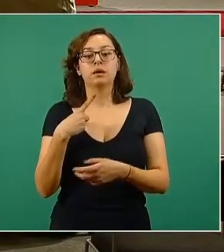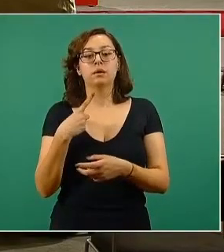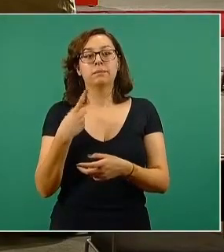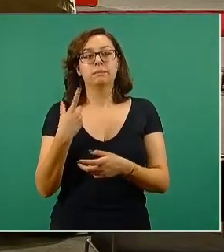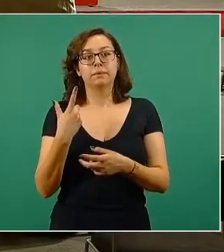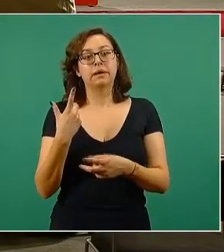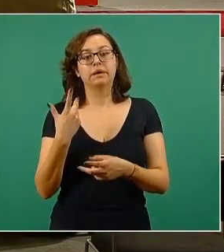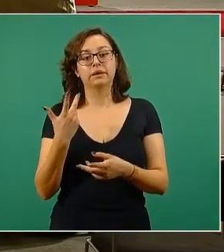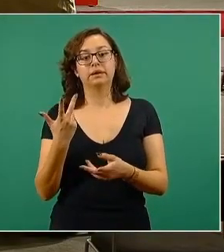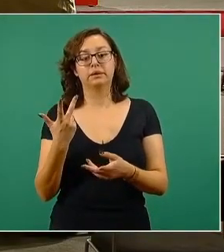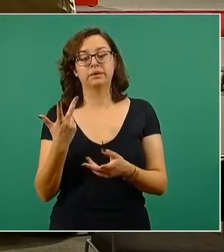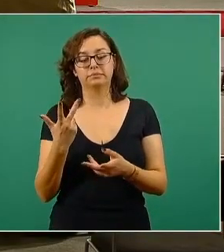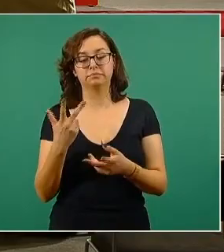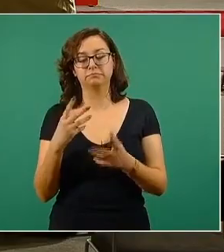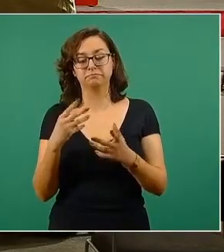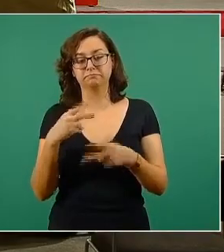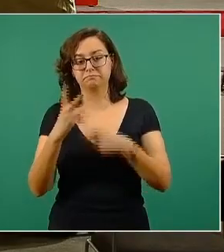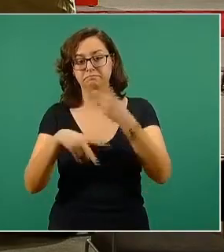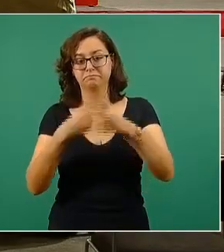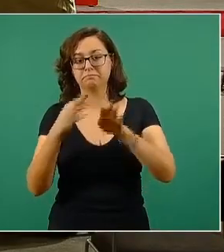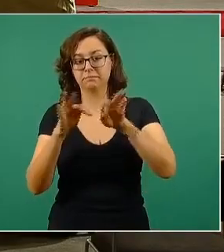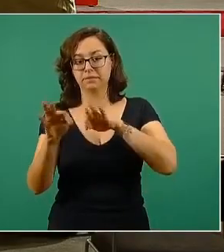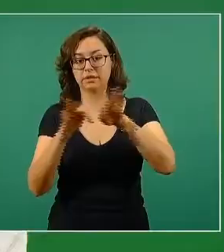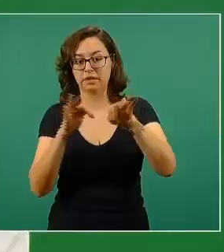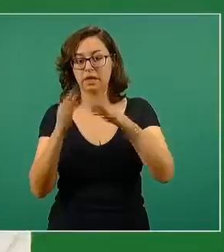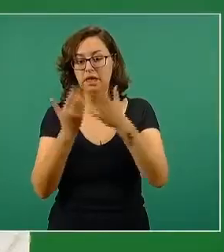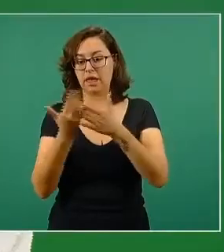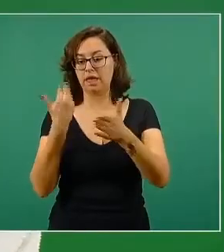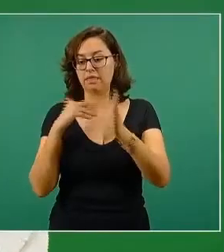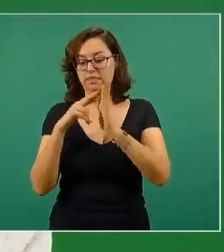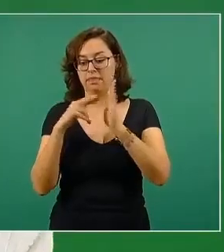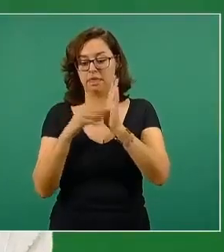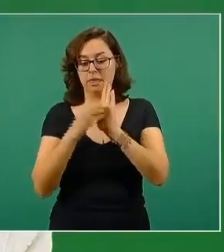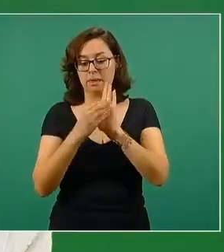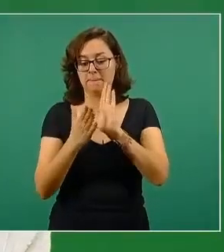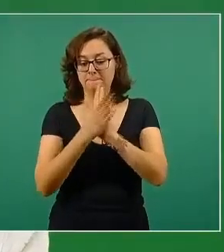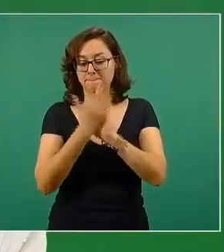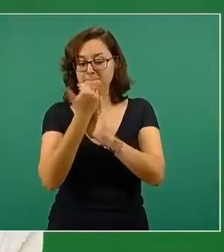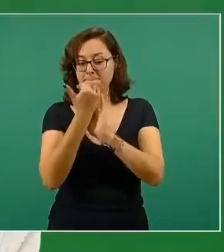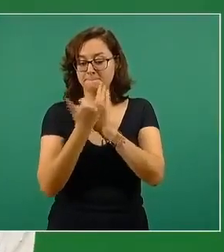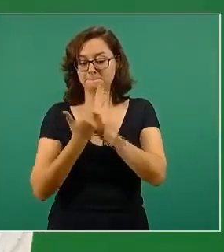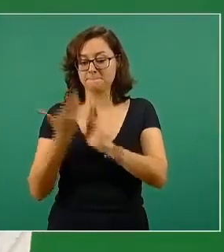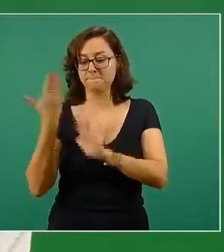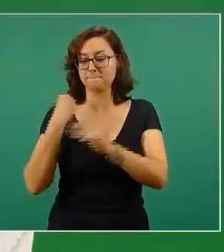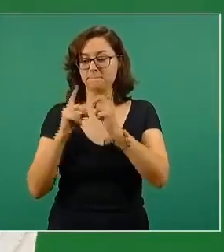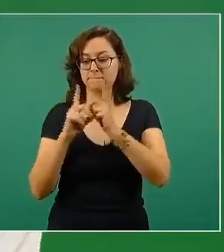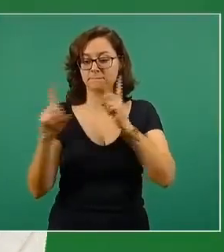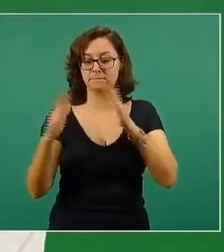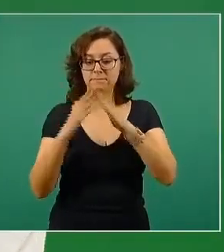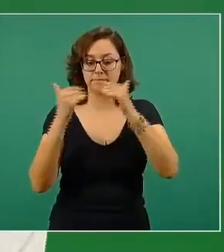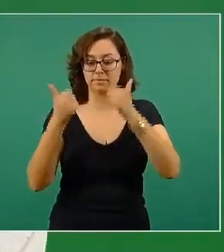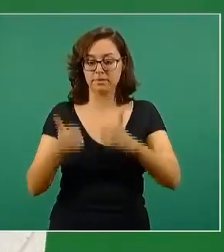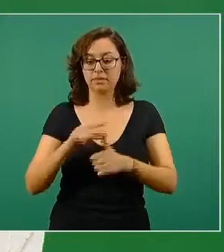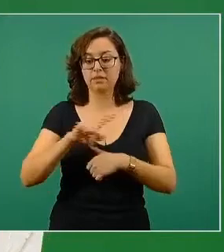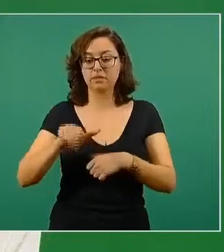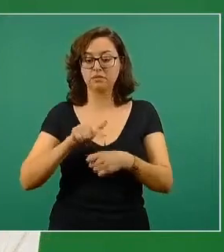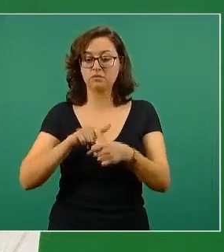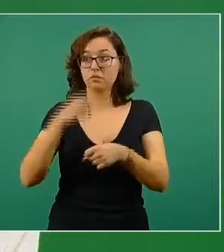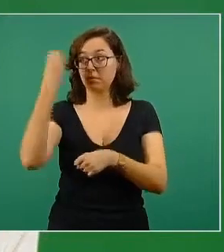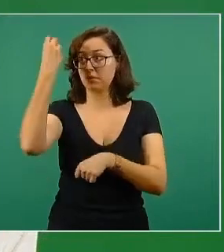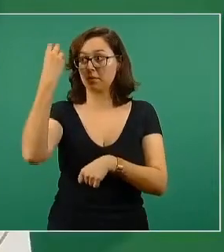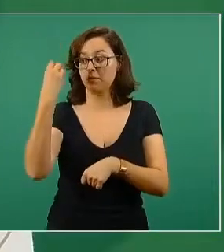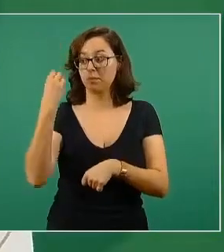fue establecido en los lineamientos de la jornada de sana distancia y persistieron en los del semáforo de riesgo COVID, los de